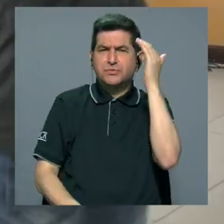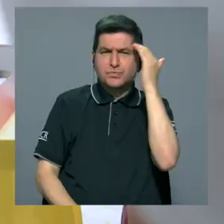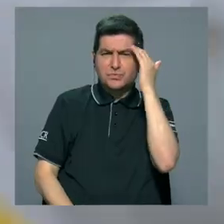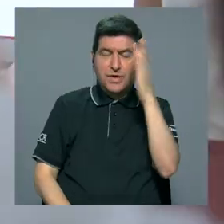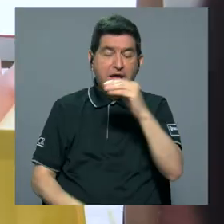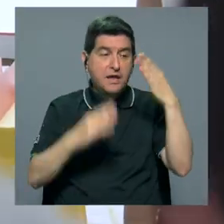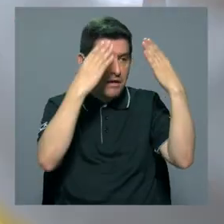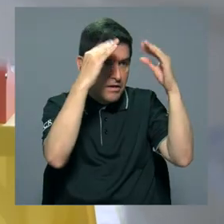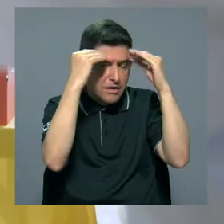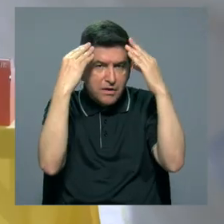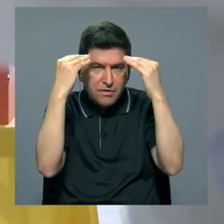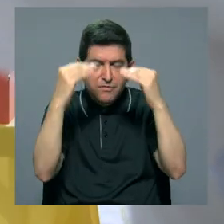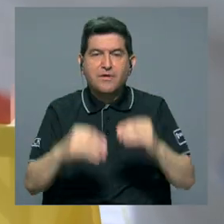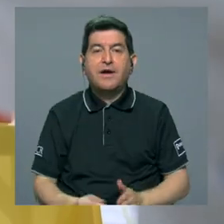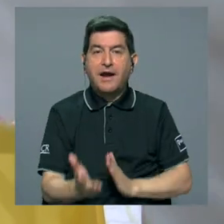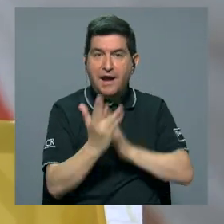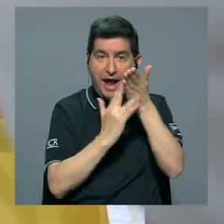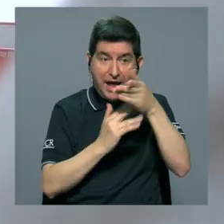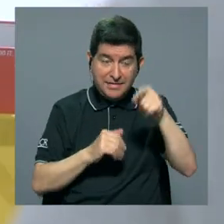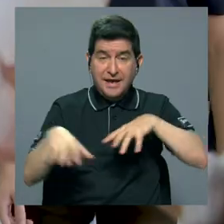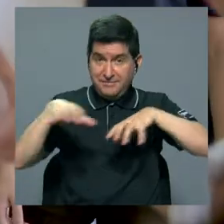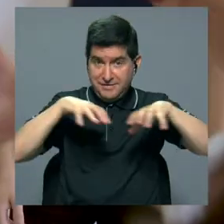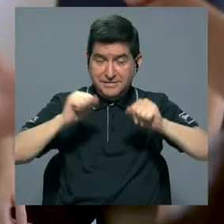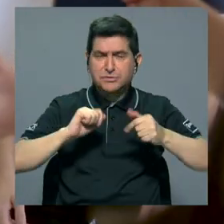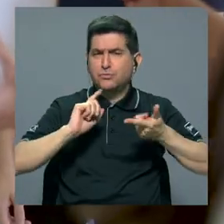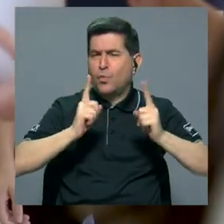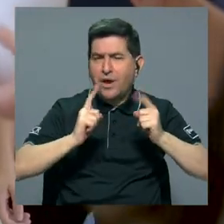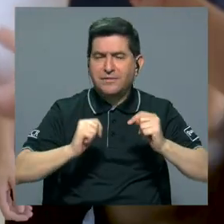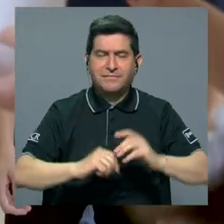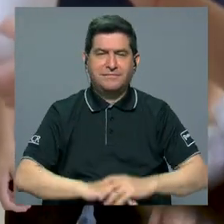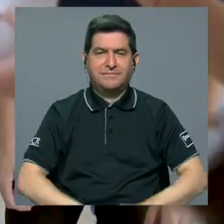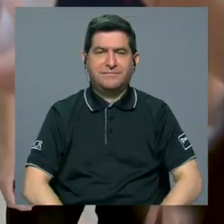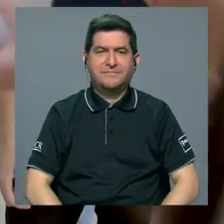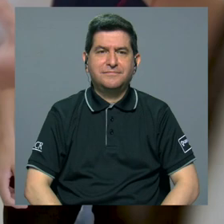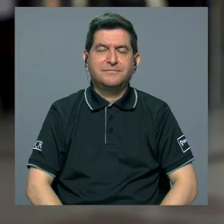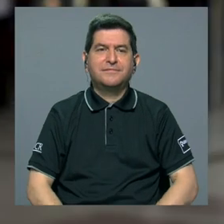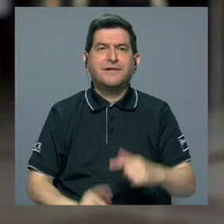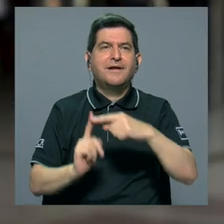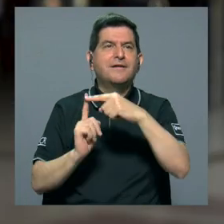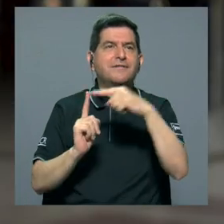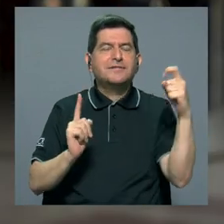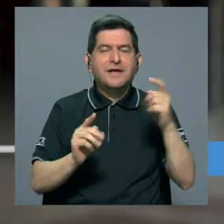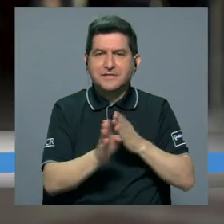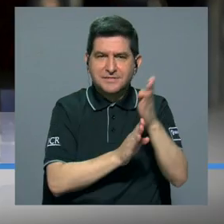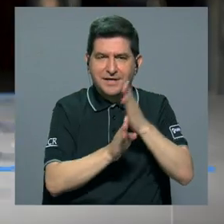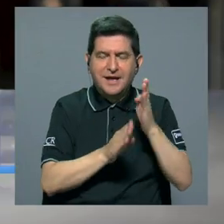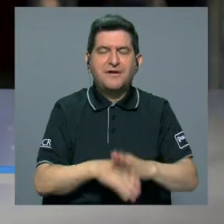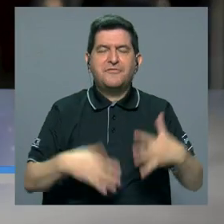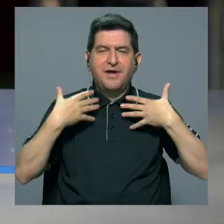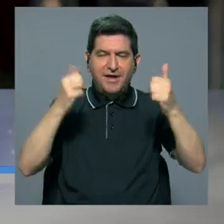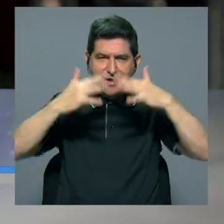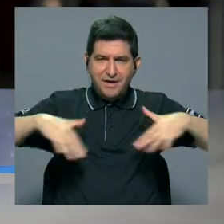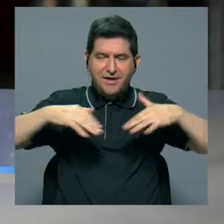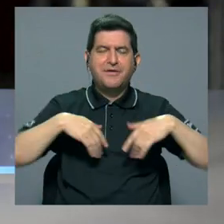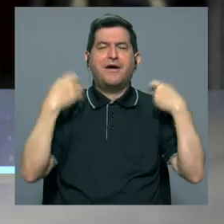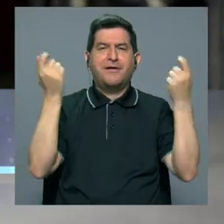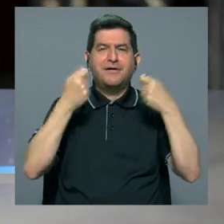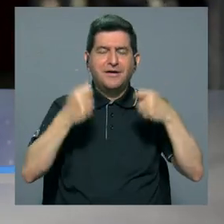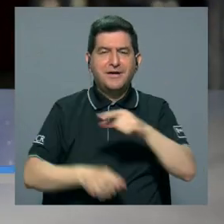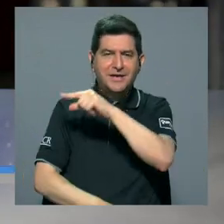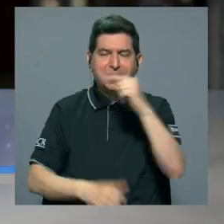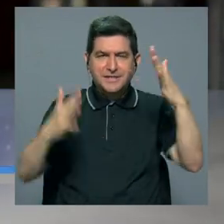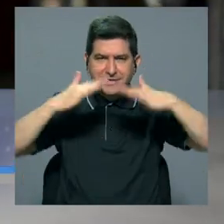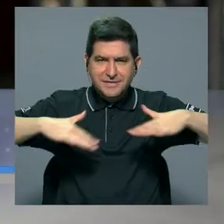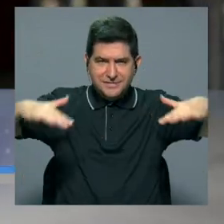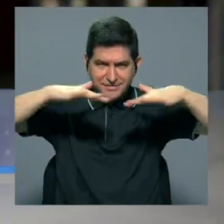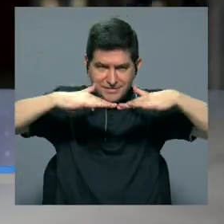buscan concientizar e informar a través de esta actividad. Desde la carrera de Salud Ambiental se busca celebrar la